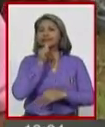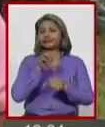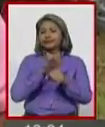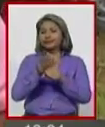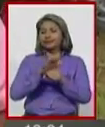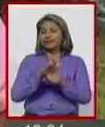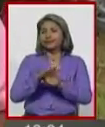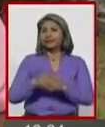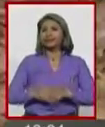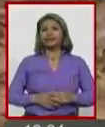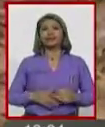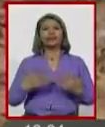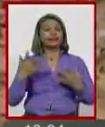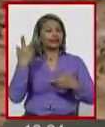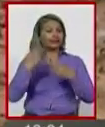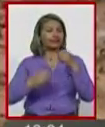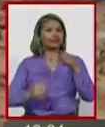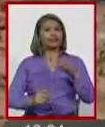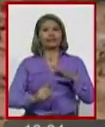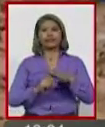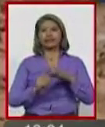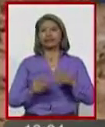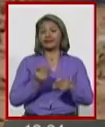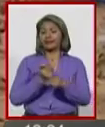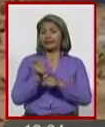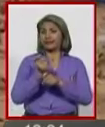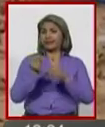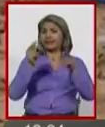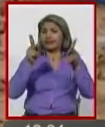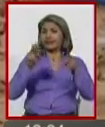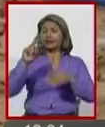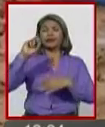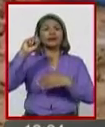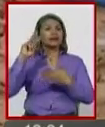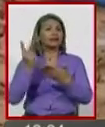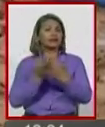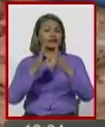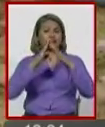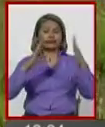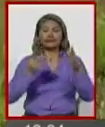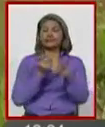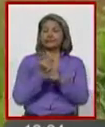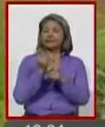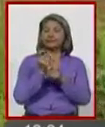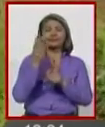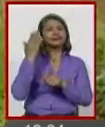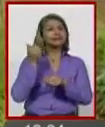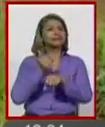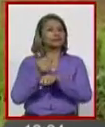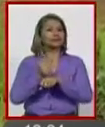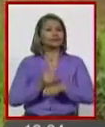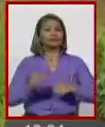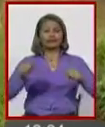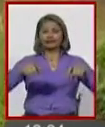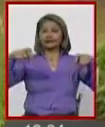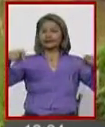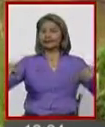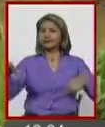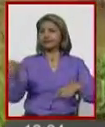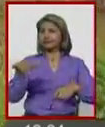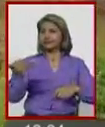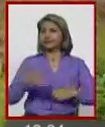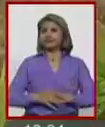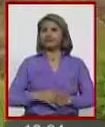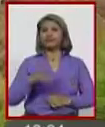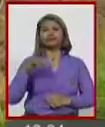bastante grandes, entonces siempre nos dan estos problemas. Los vecinos afectados indicaron que es la segunda vez que estos domicilios se ven perjudicados, al igual que la cancha de fútbol.